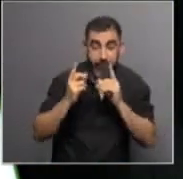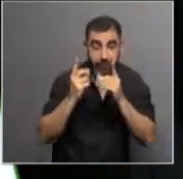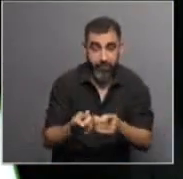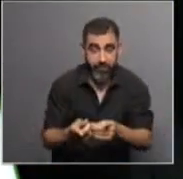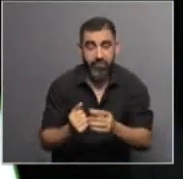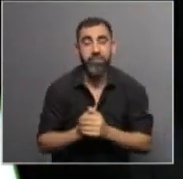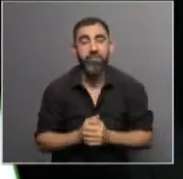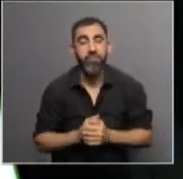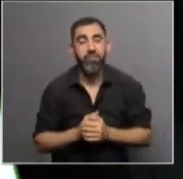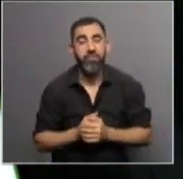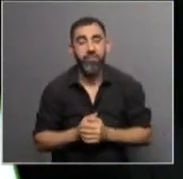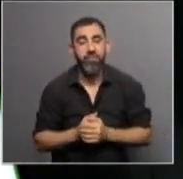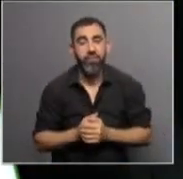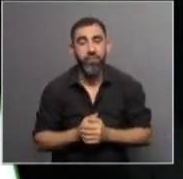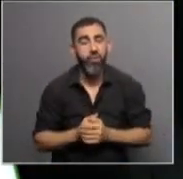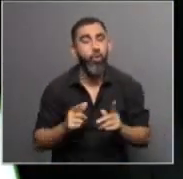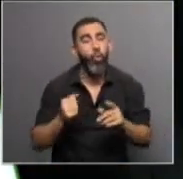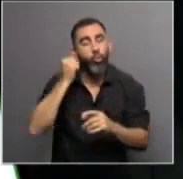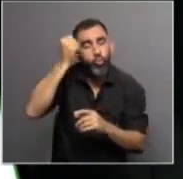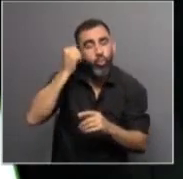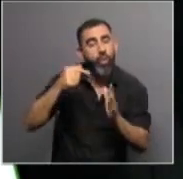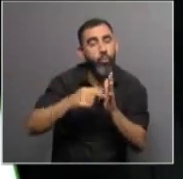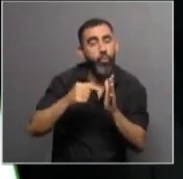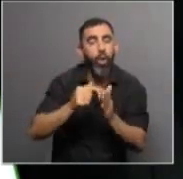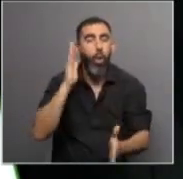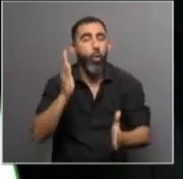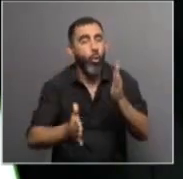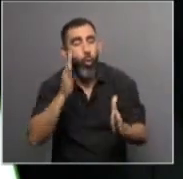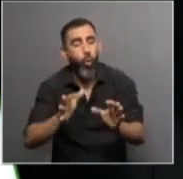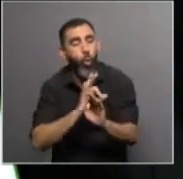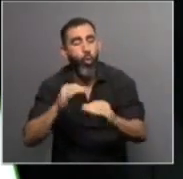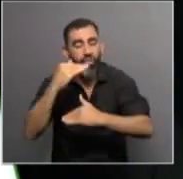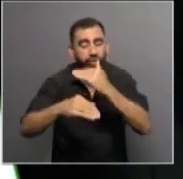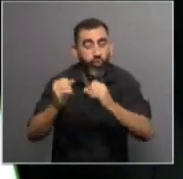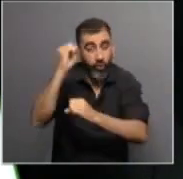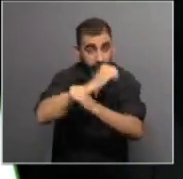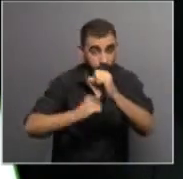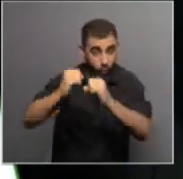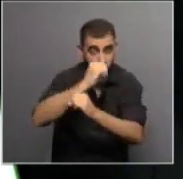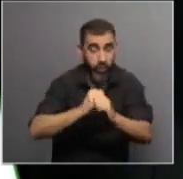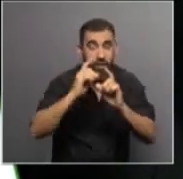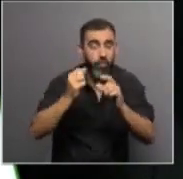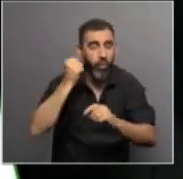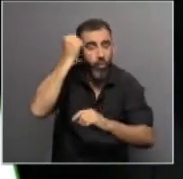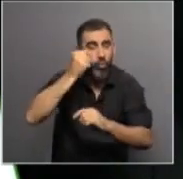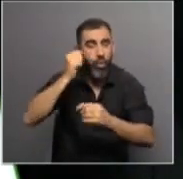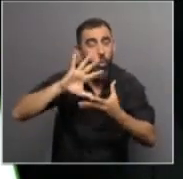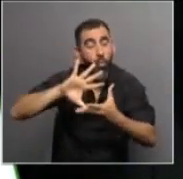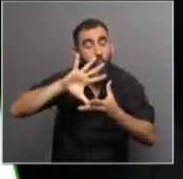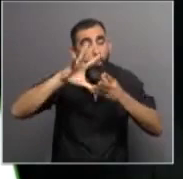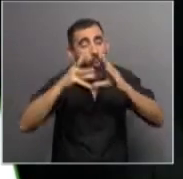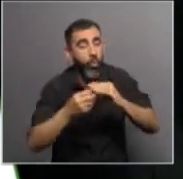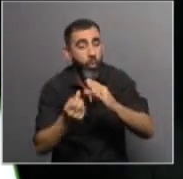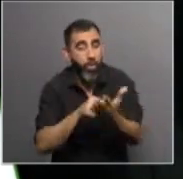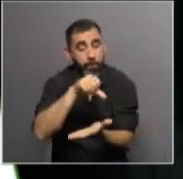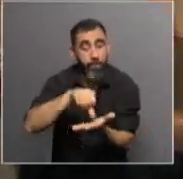como decís vos, ¿no? Es más que soñar algo concreto, un robot o un desarrollo tecnológico, es soñar con un modelo de país que no lo